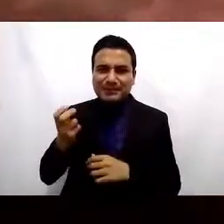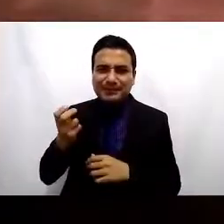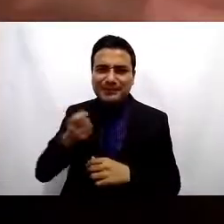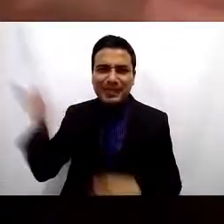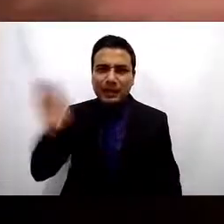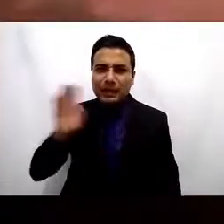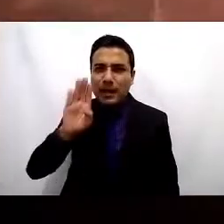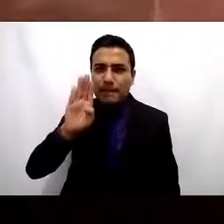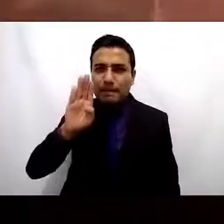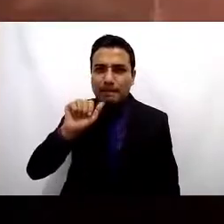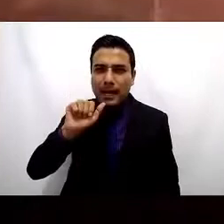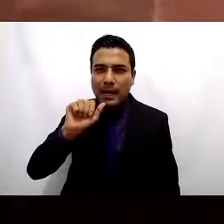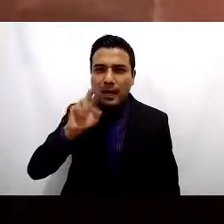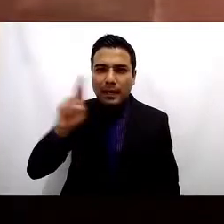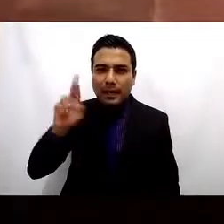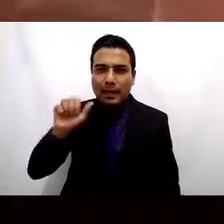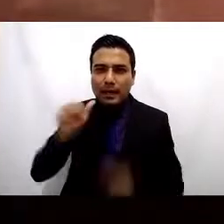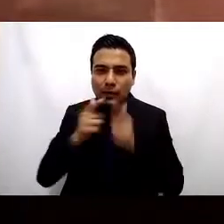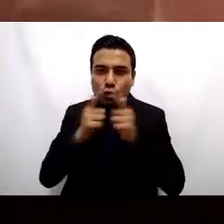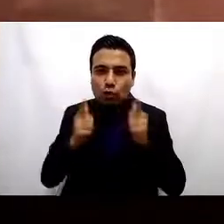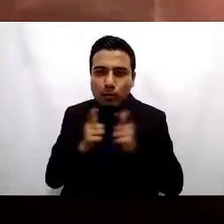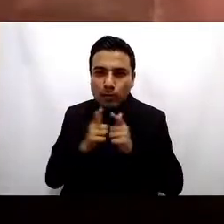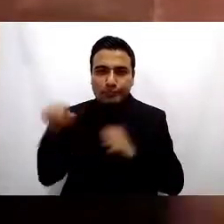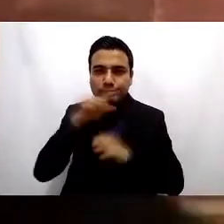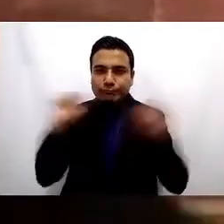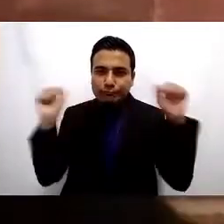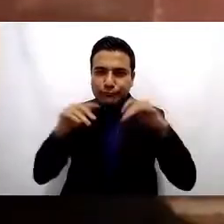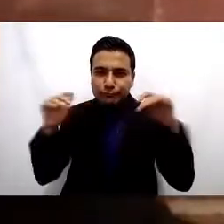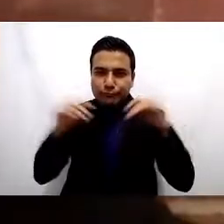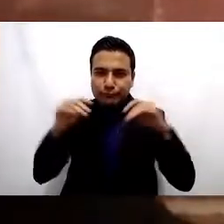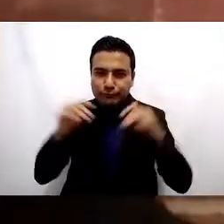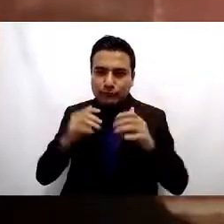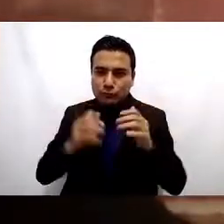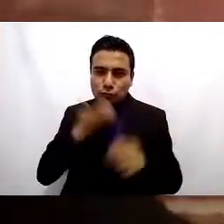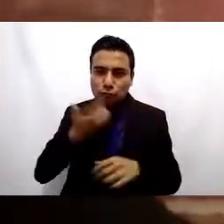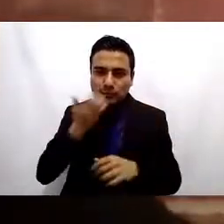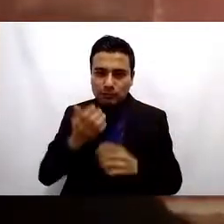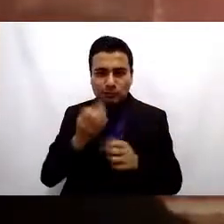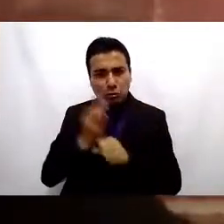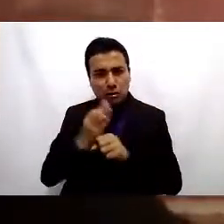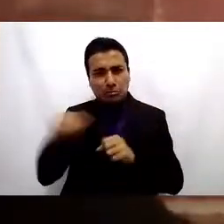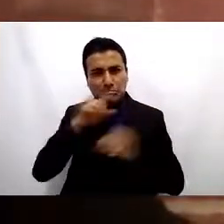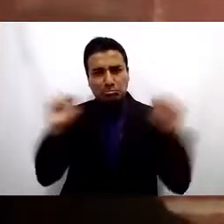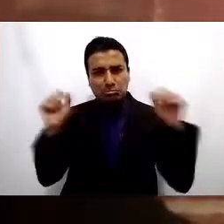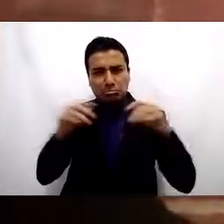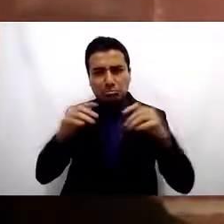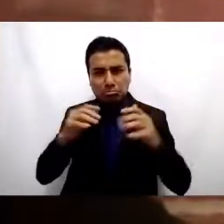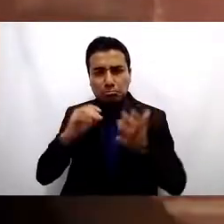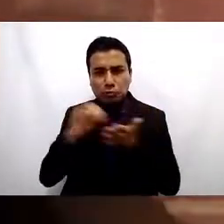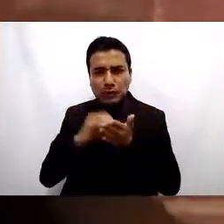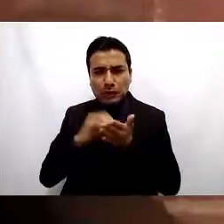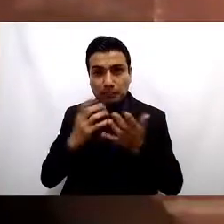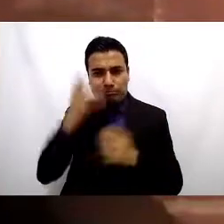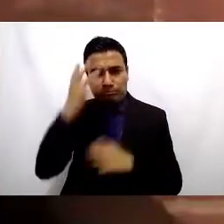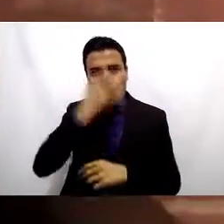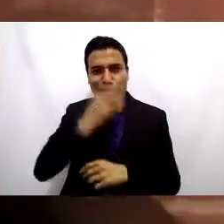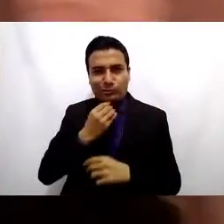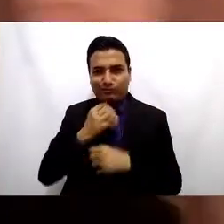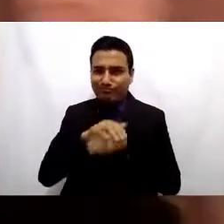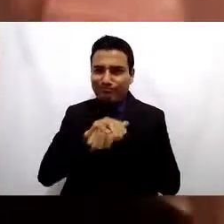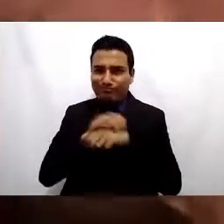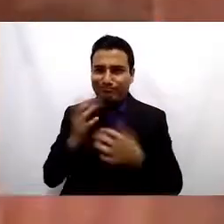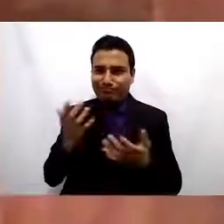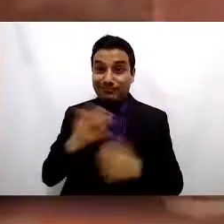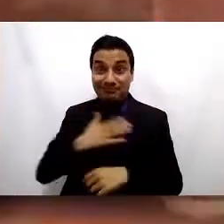un grupo, que nos seguíamos juntando y todavía nos seguimos juntando. Me resulta muy conmovedor que siga esa amistad y que mis hijos